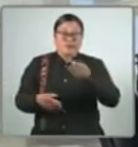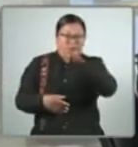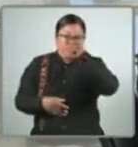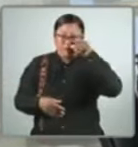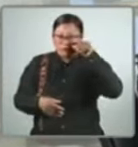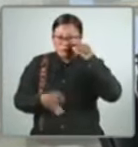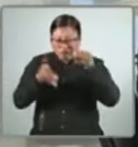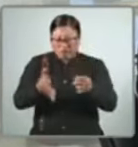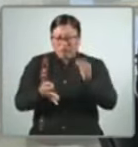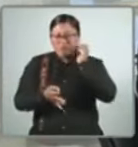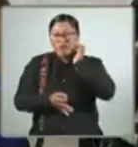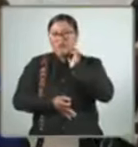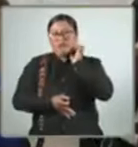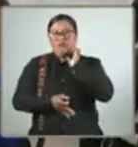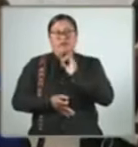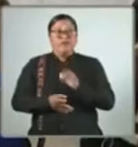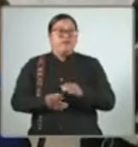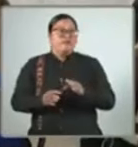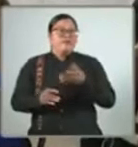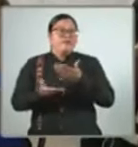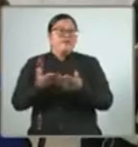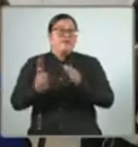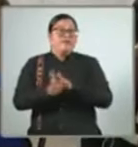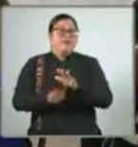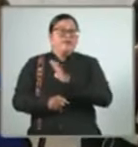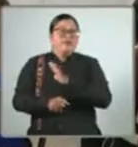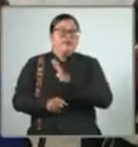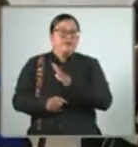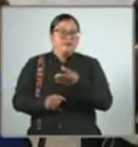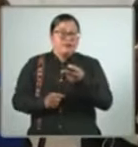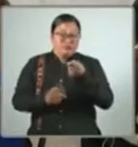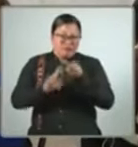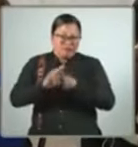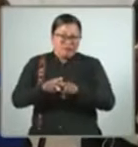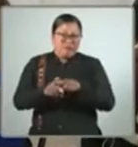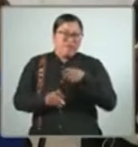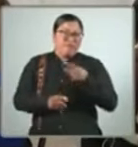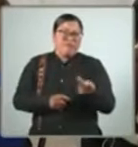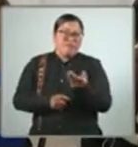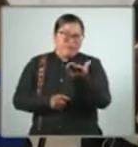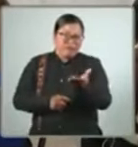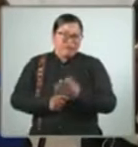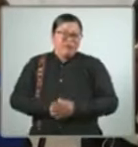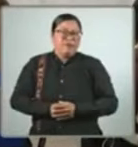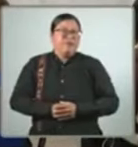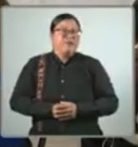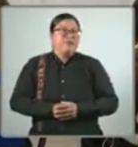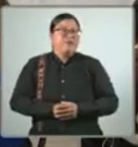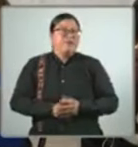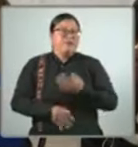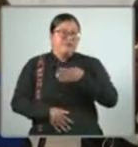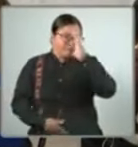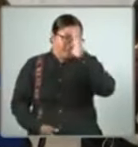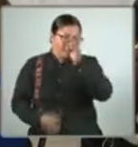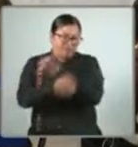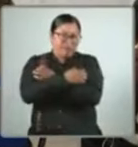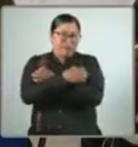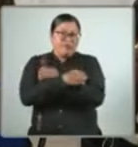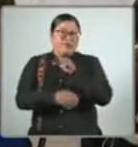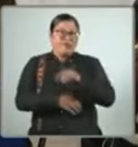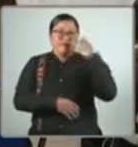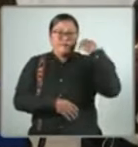¿no? ¿Cuál es el detalle que le veo yo? Y ahí de ahí viene al final la pregunta. Creo que la educación en Oaxaca